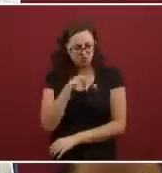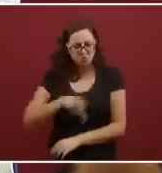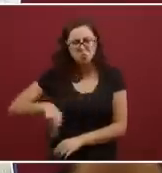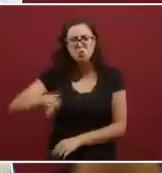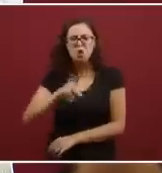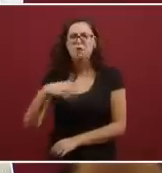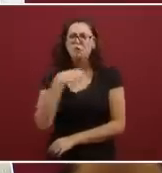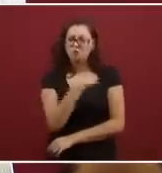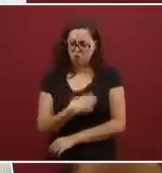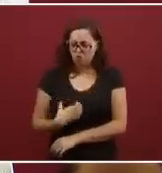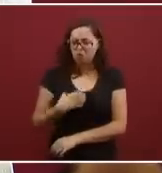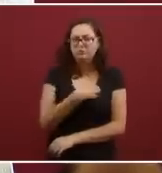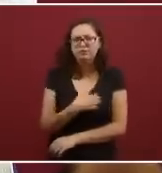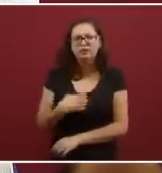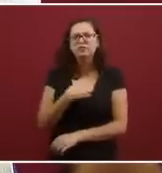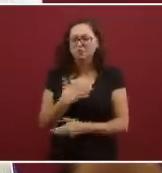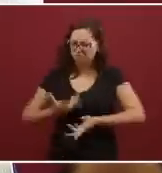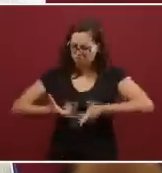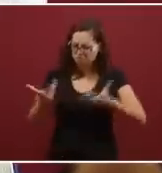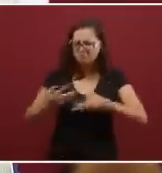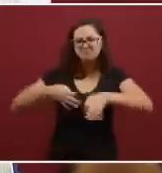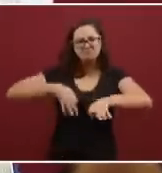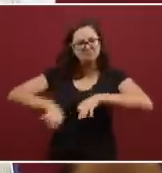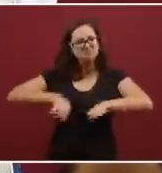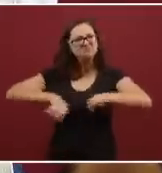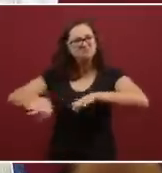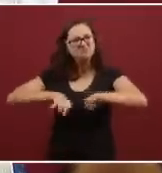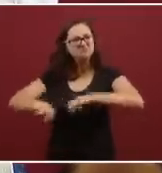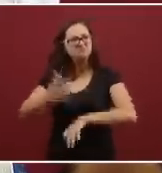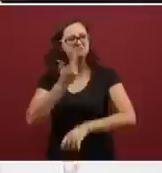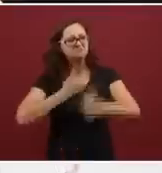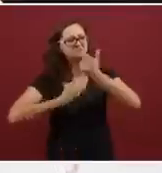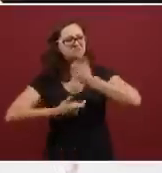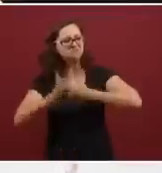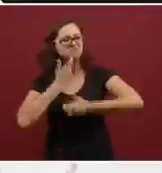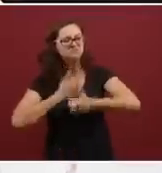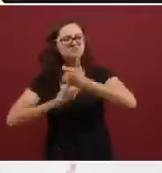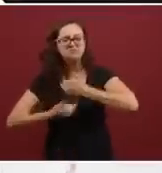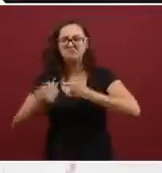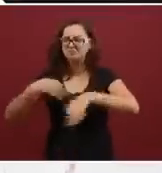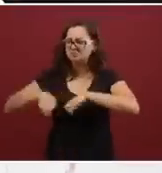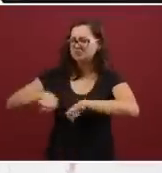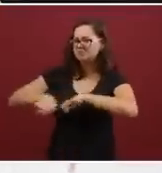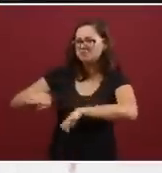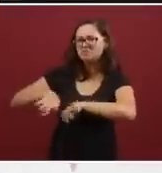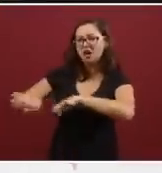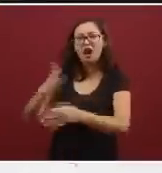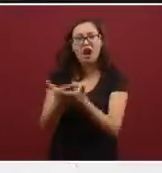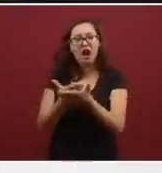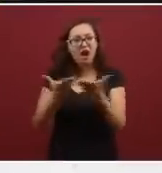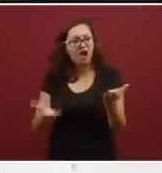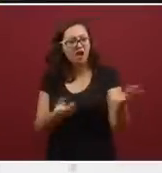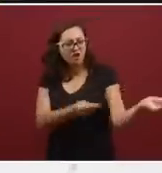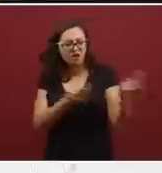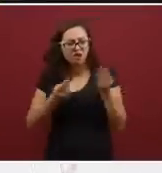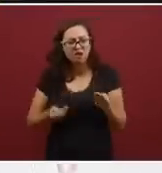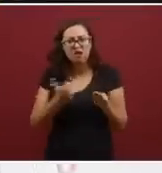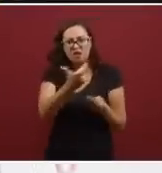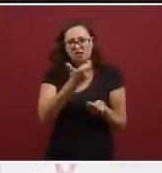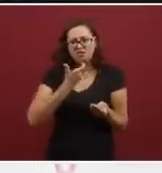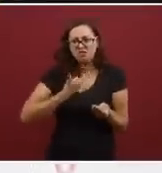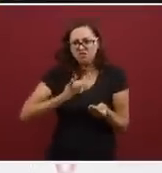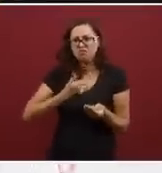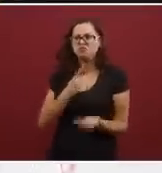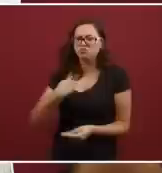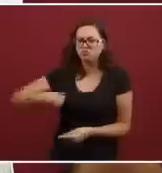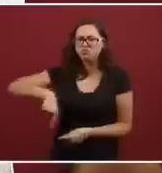lo estamos haciendo nosotros mismos. Y con este otro apoyo, pues vamos a tratar